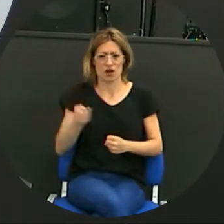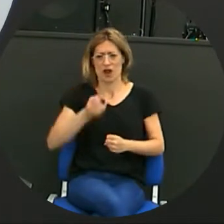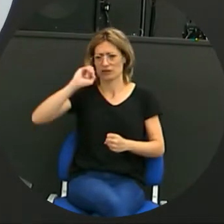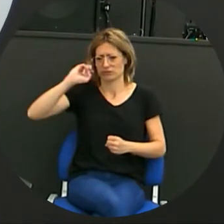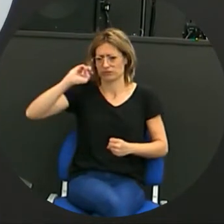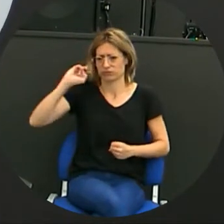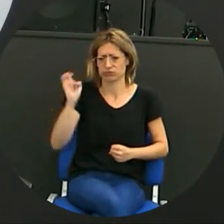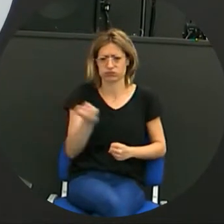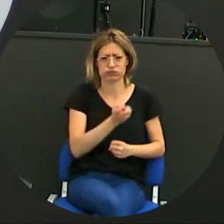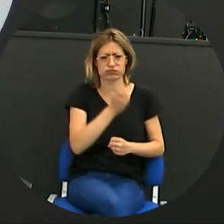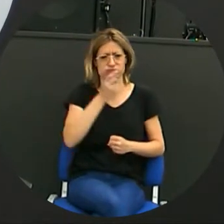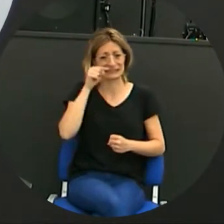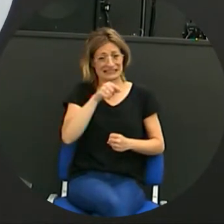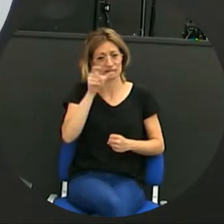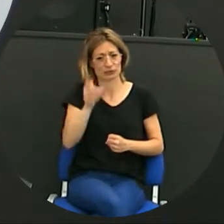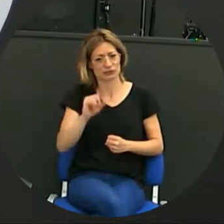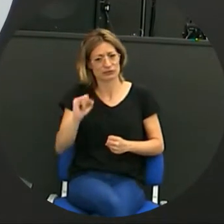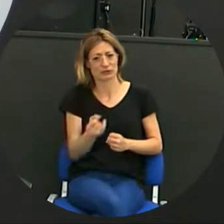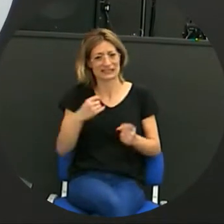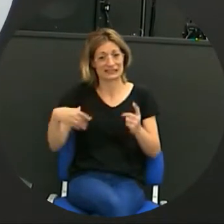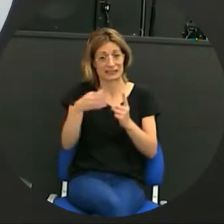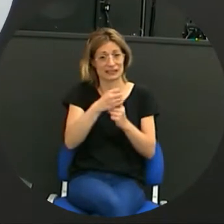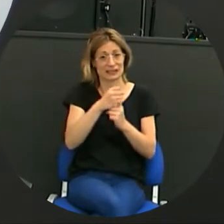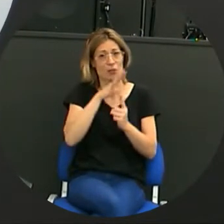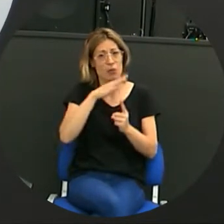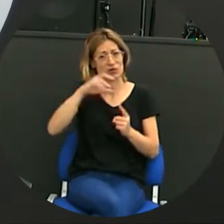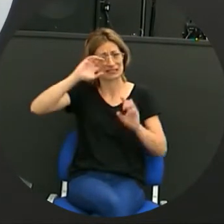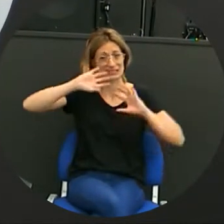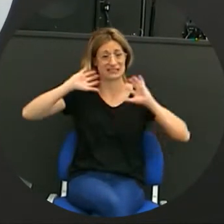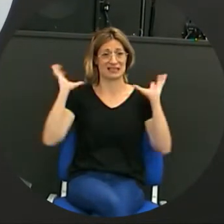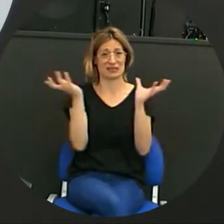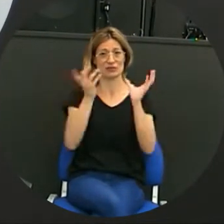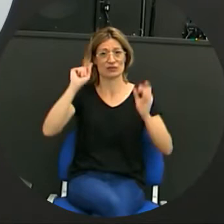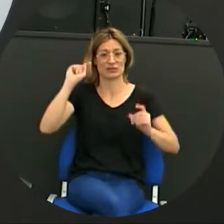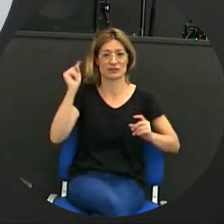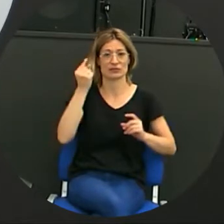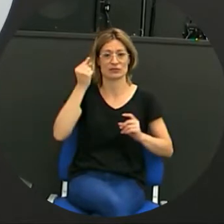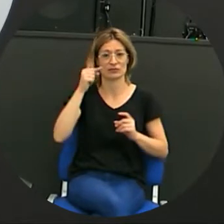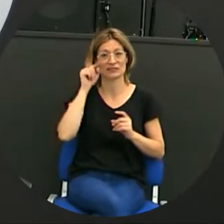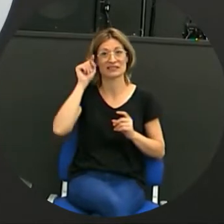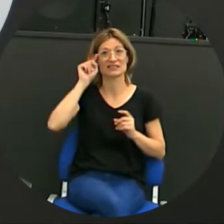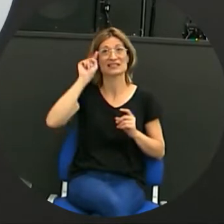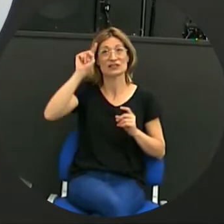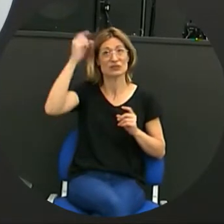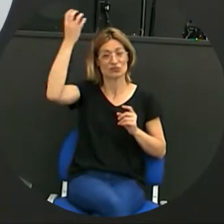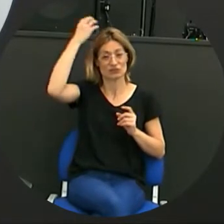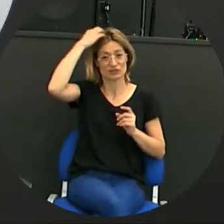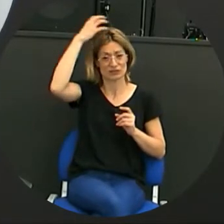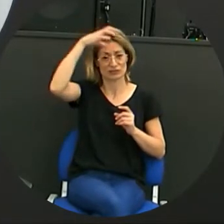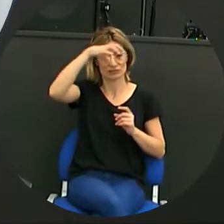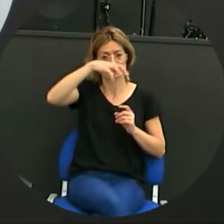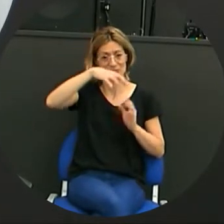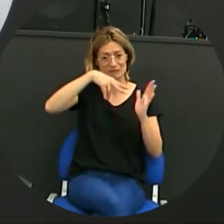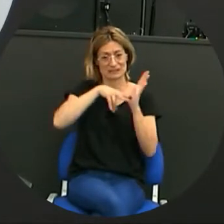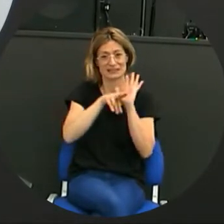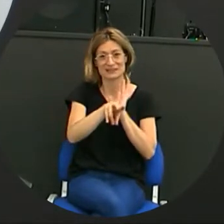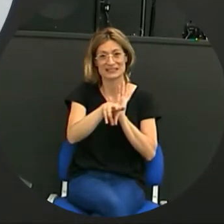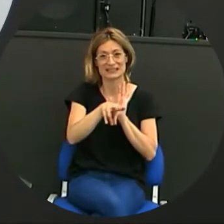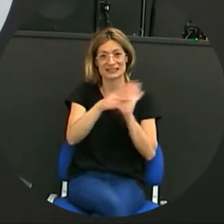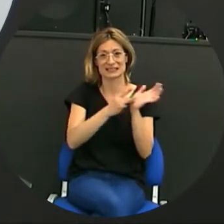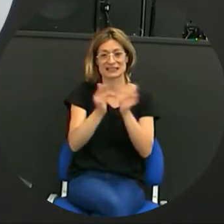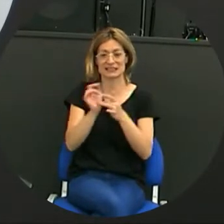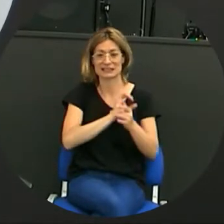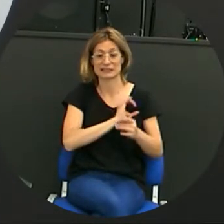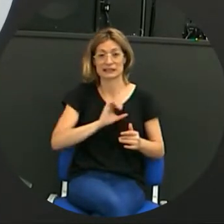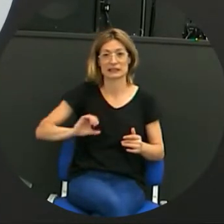por la gracia de Dios para la gloria de Dios y que su reino se estableciese a través de ese Jesús